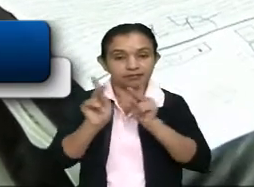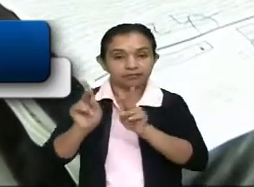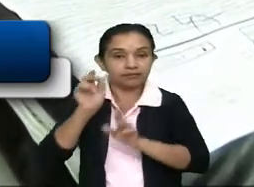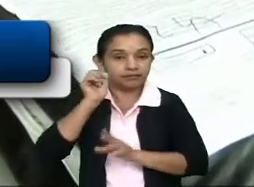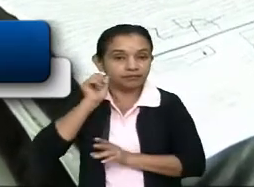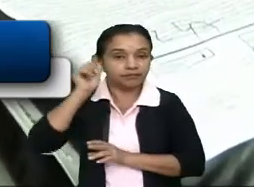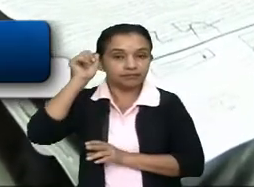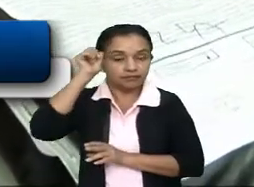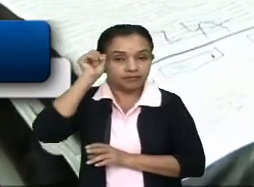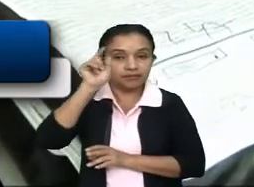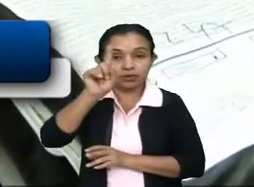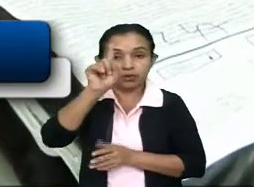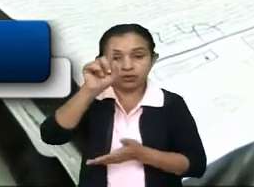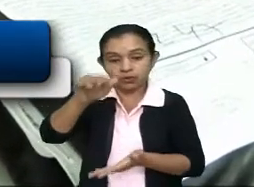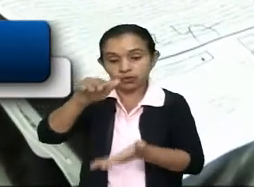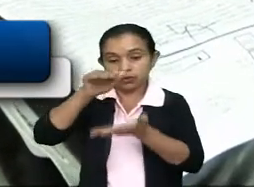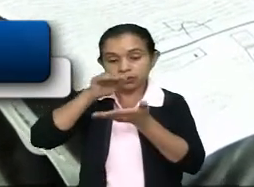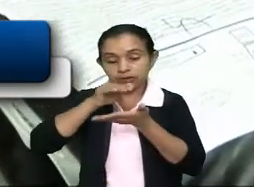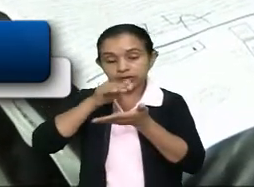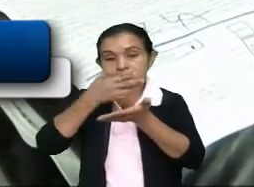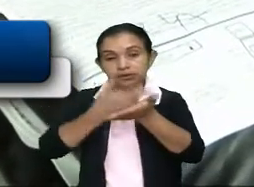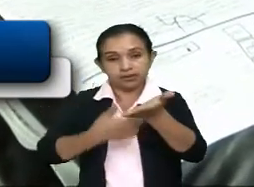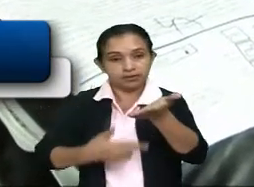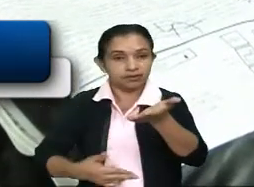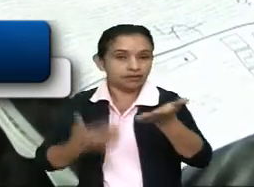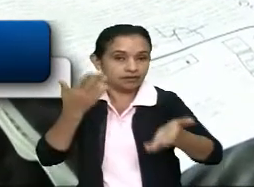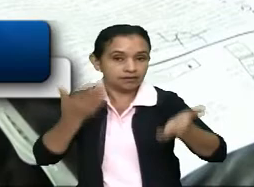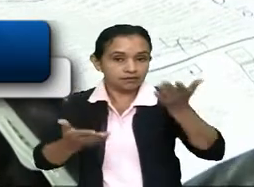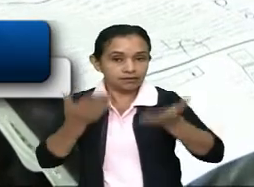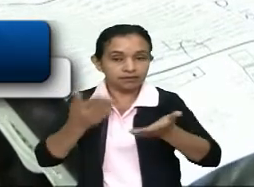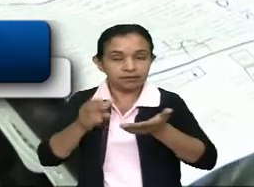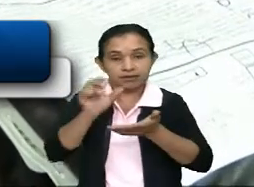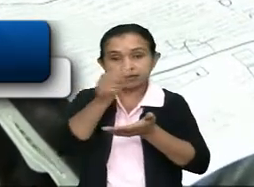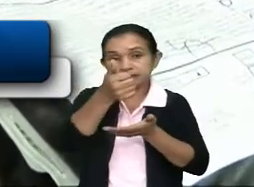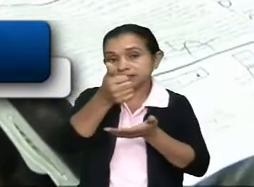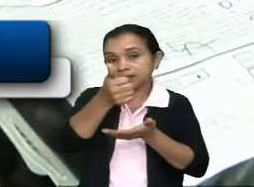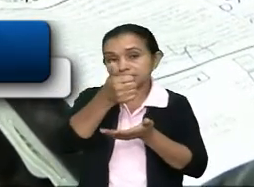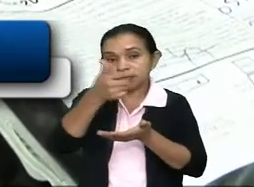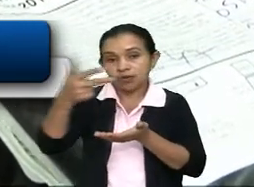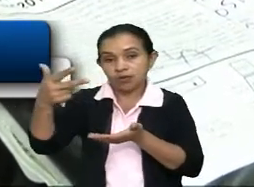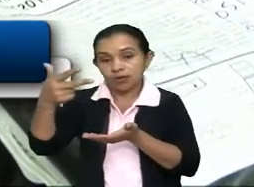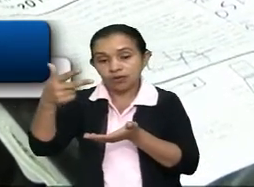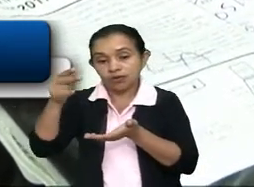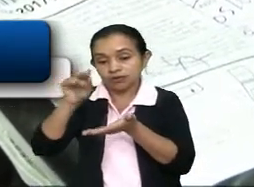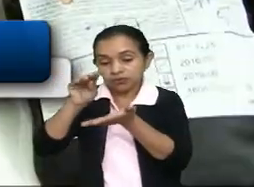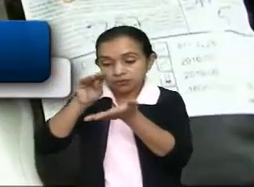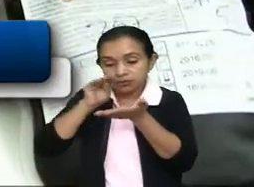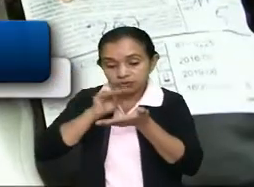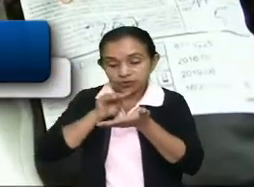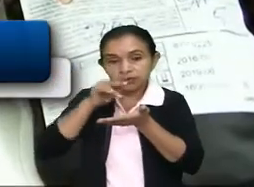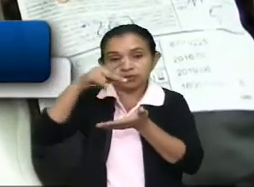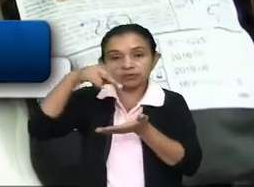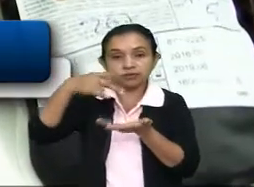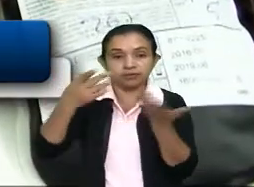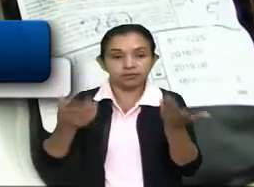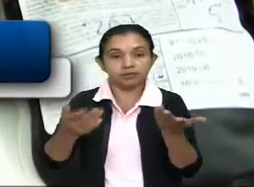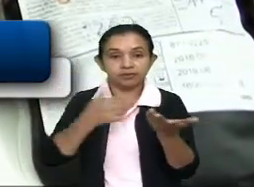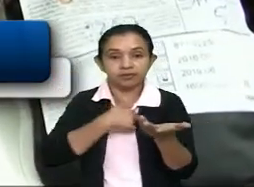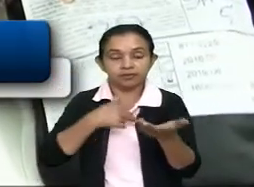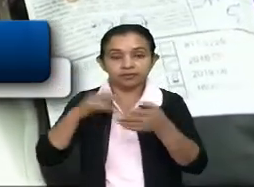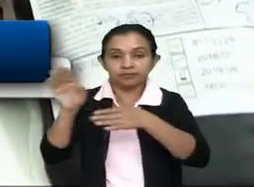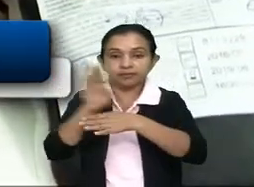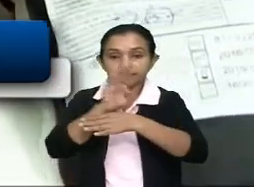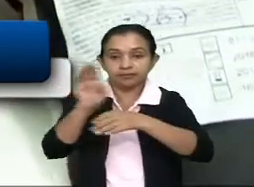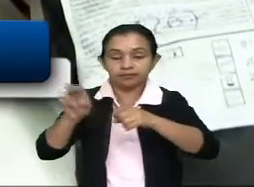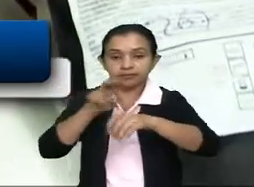requerir más de una unidad de plaquetas probablemente de seis a ocho nueve unidades de plaquetas pero el banco nacional de